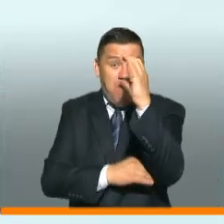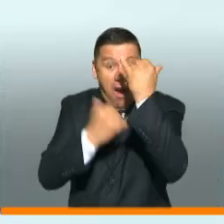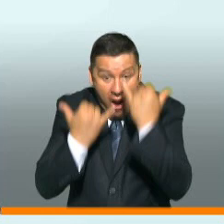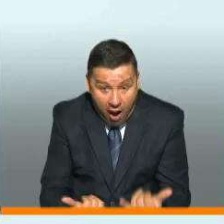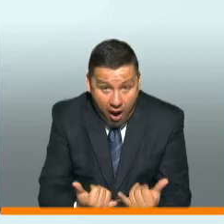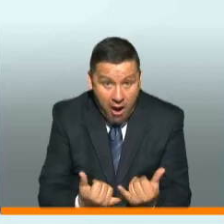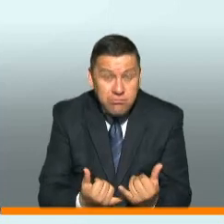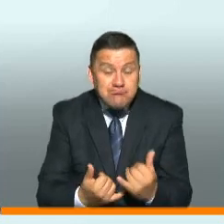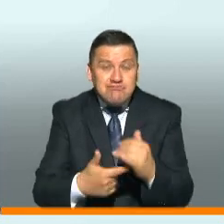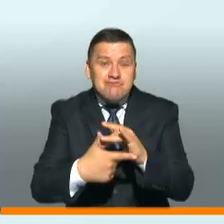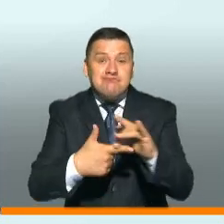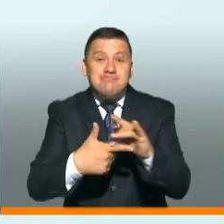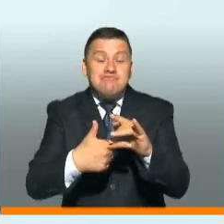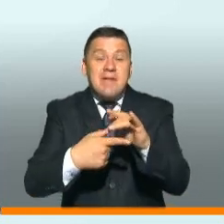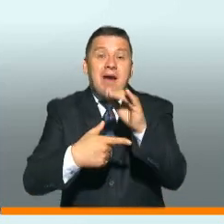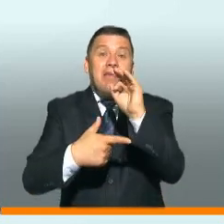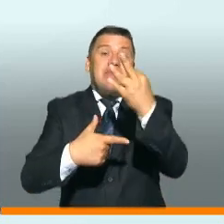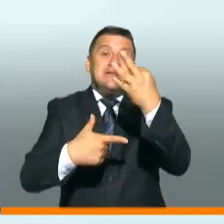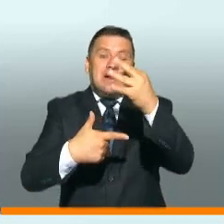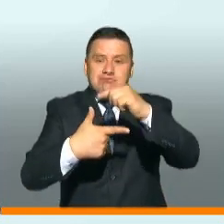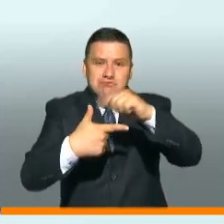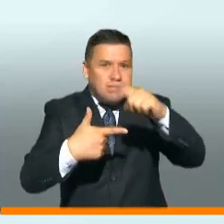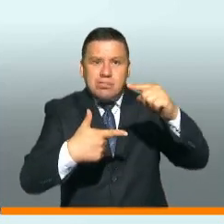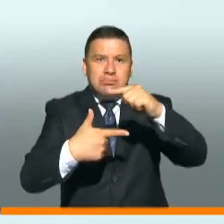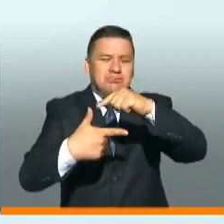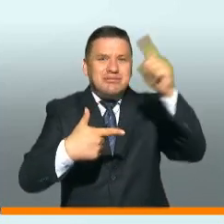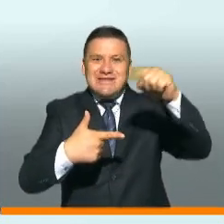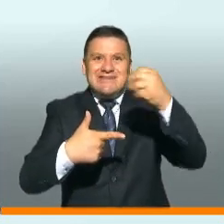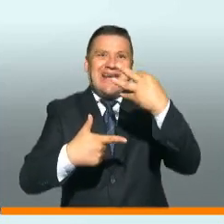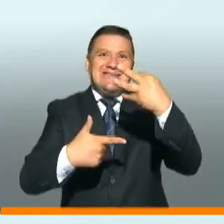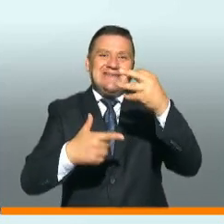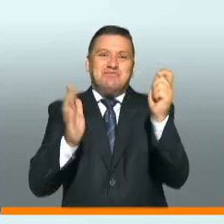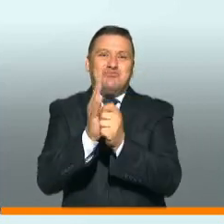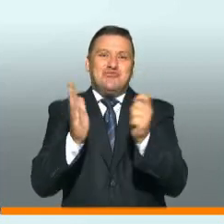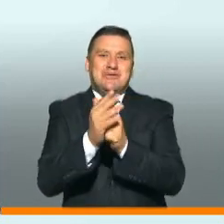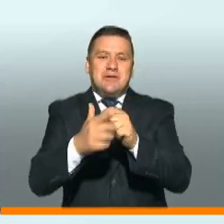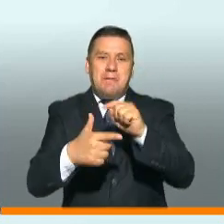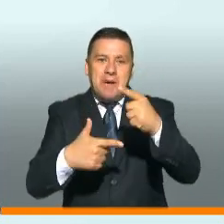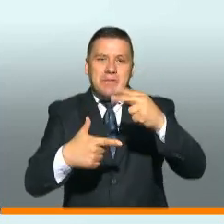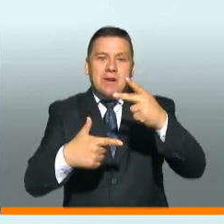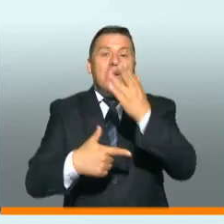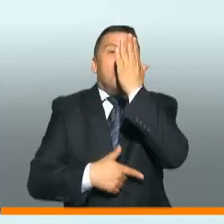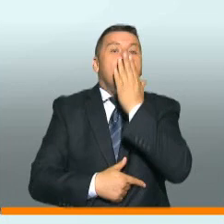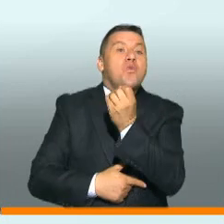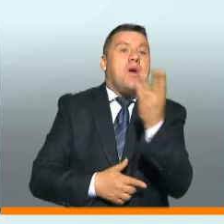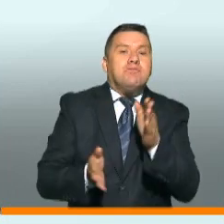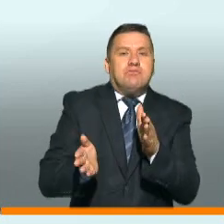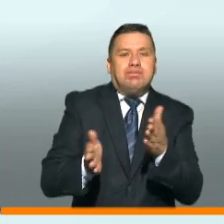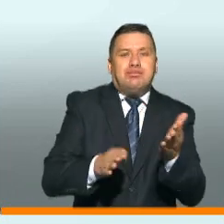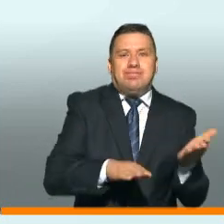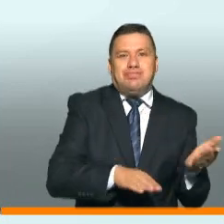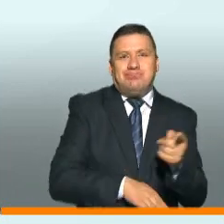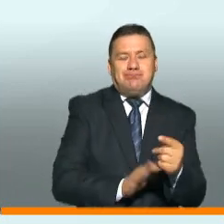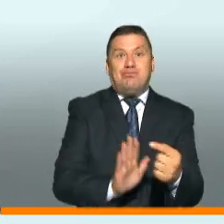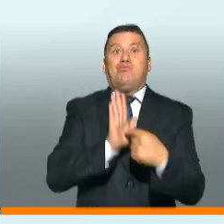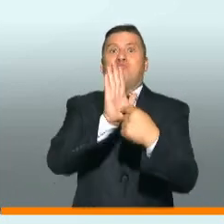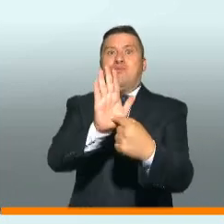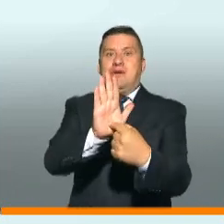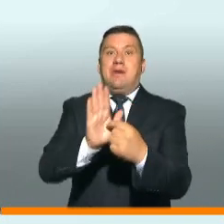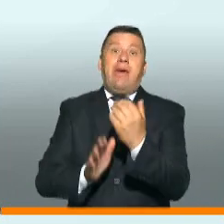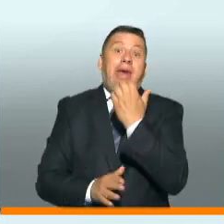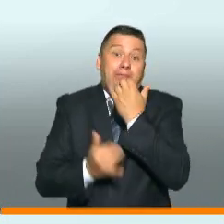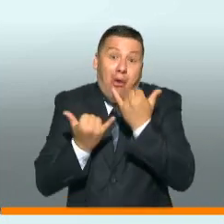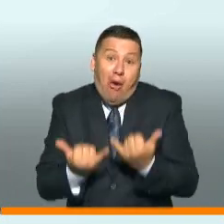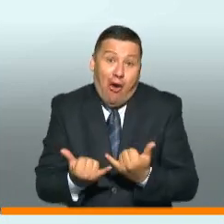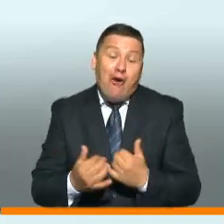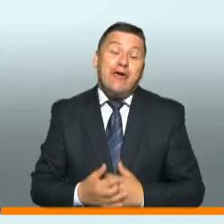pico, tanto en el número de casos como en los fallecidos, que en el caso de hoy, por